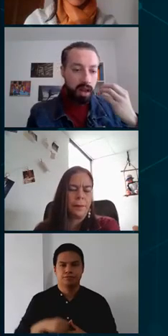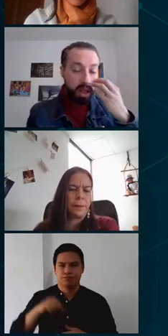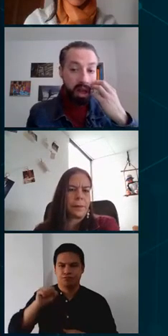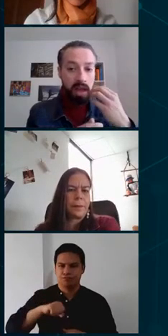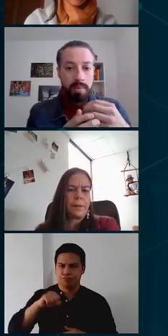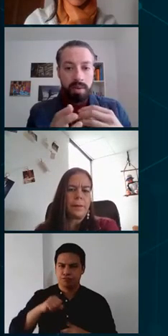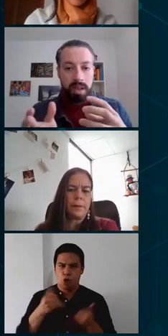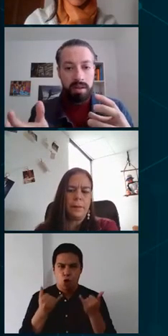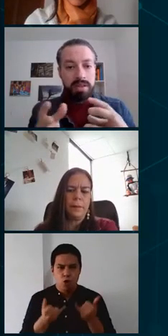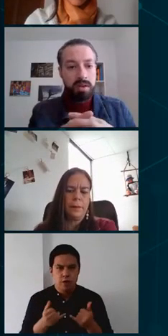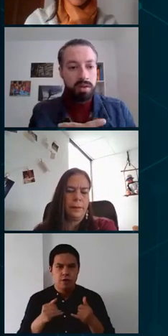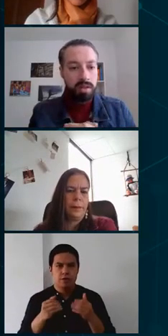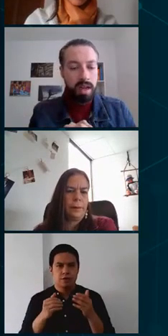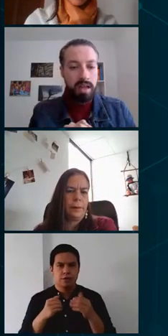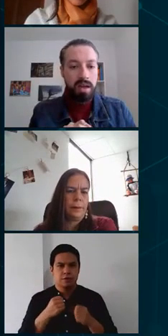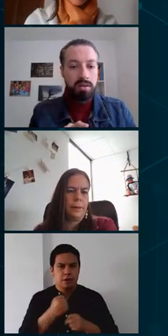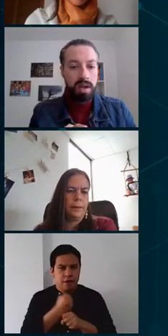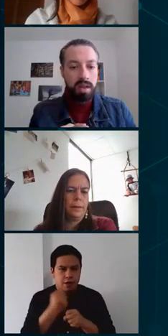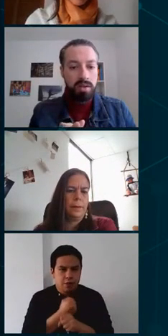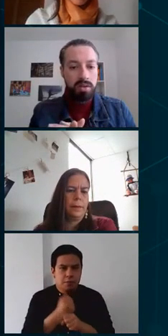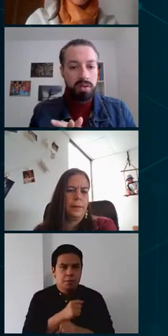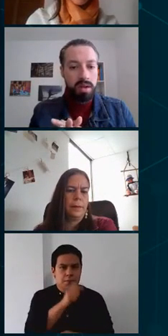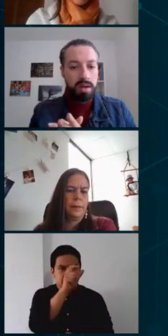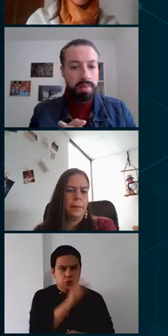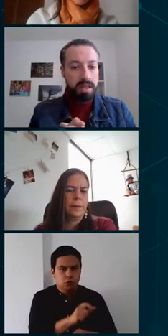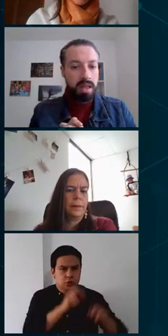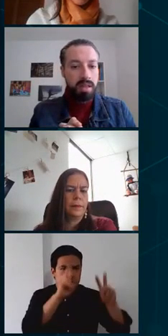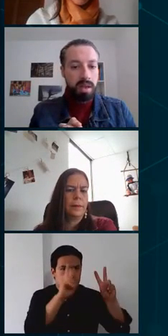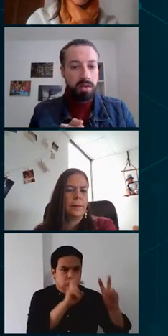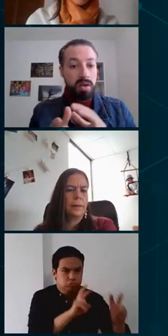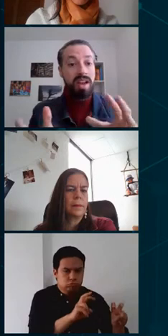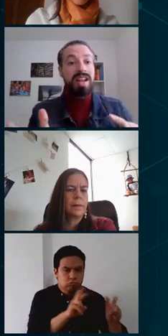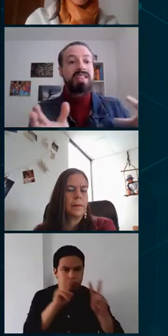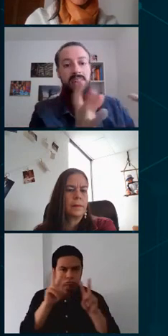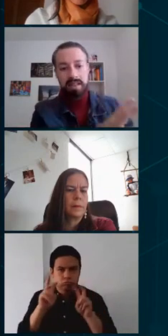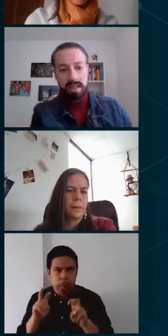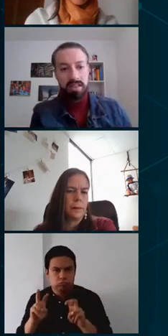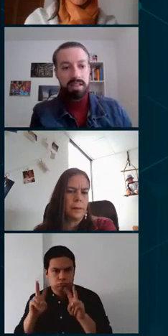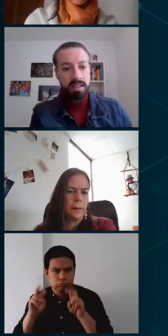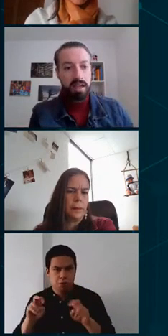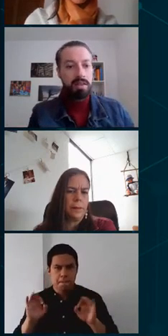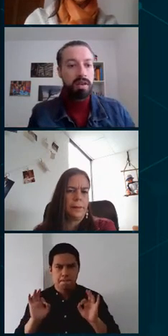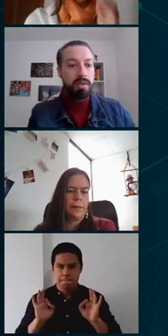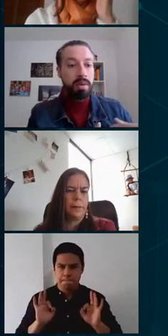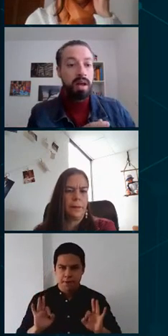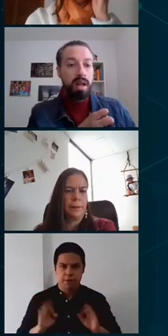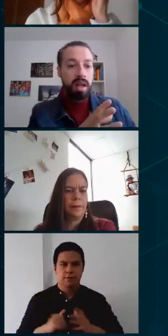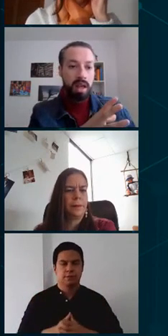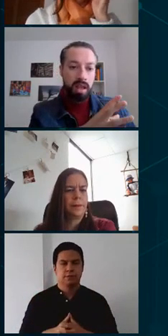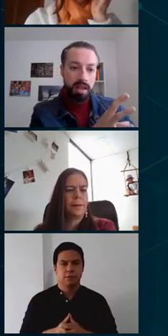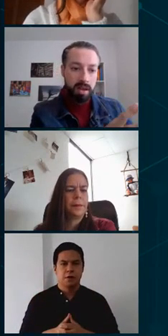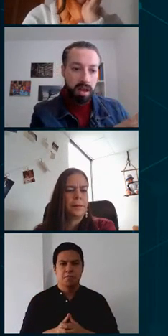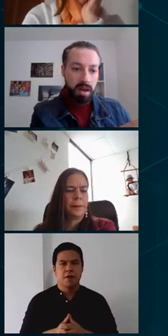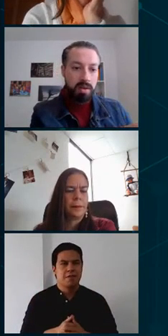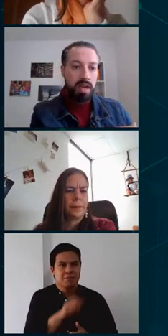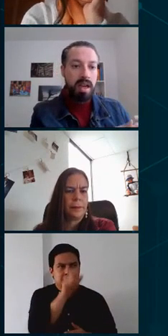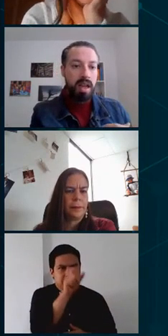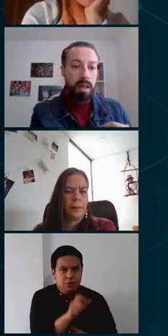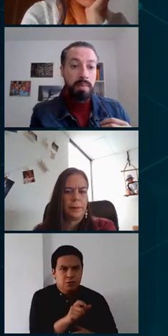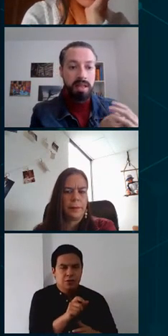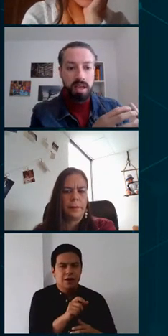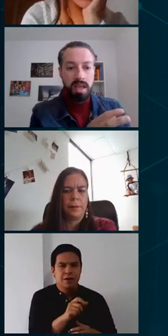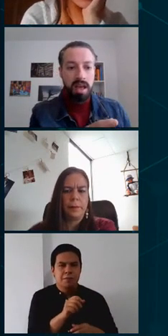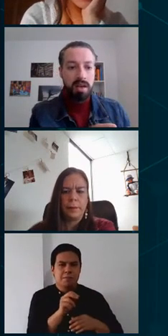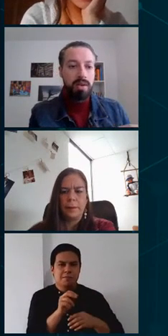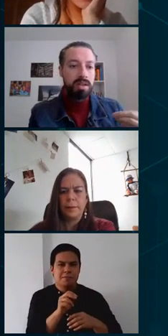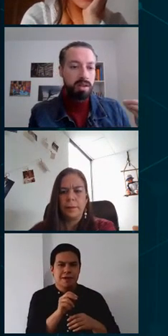caracterización importante, pues, conocer y encontrar esos usuarios representativos con las características que de alguna forma identificamos